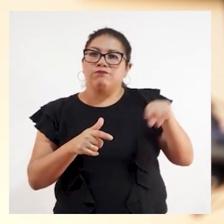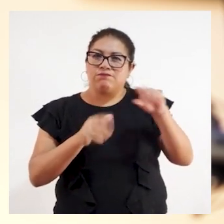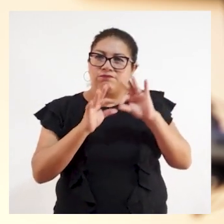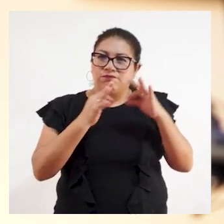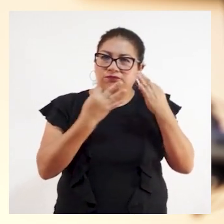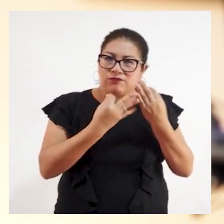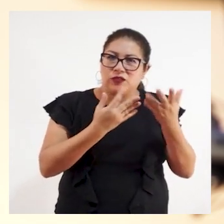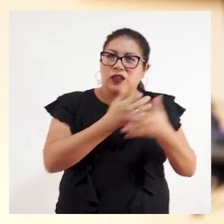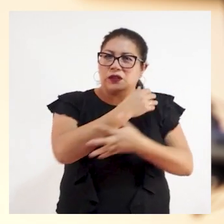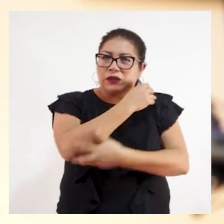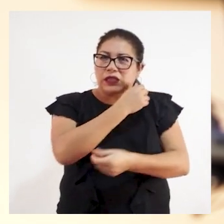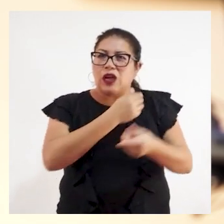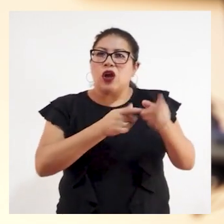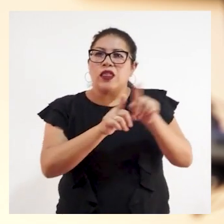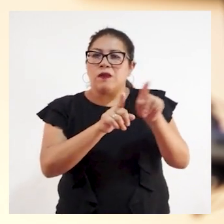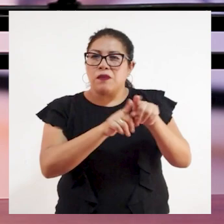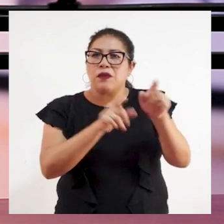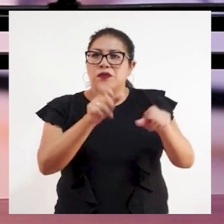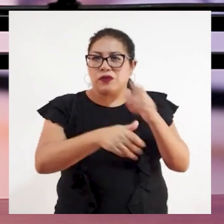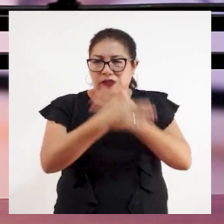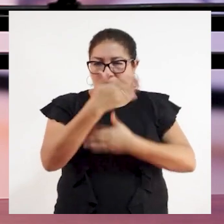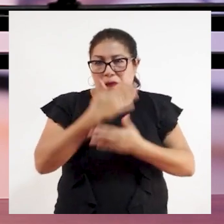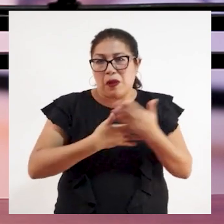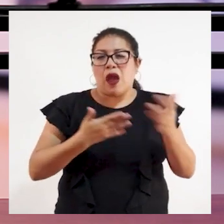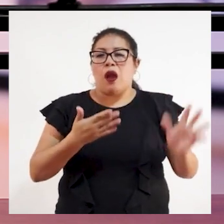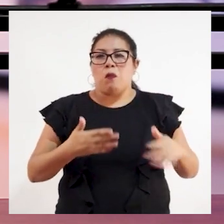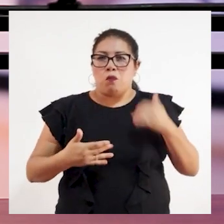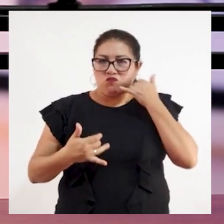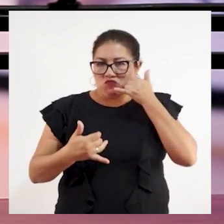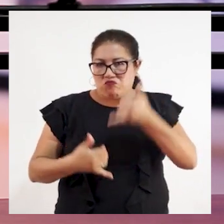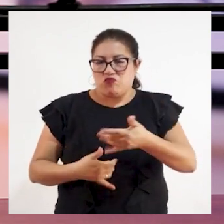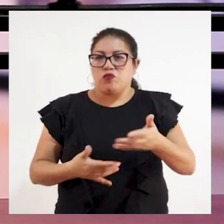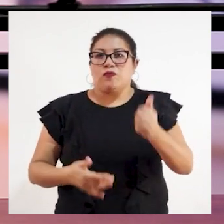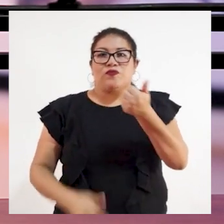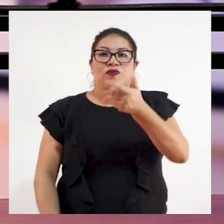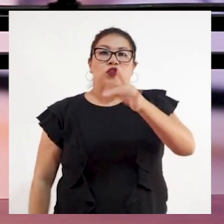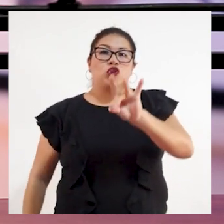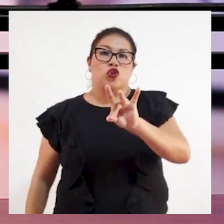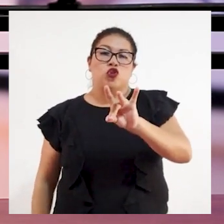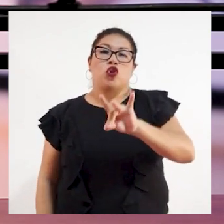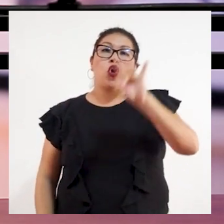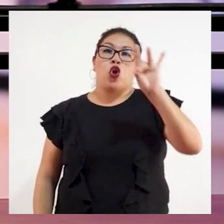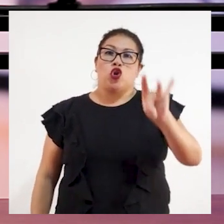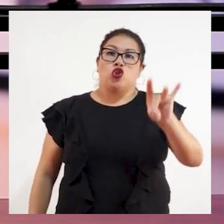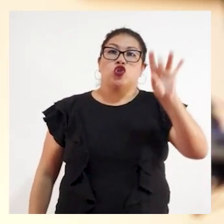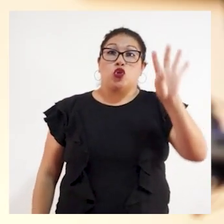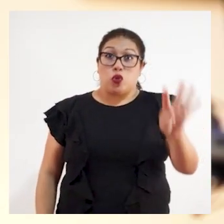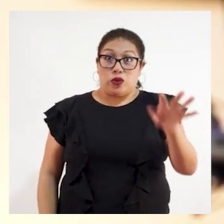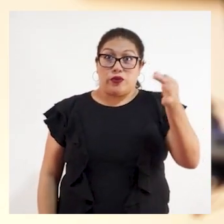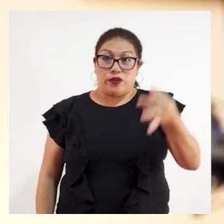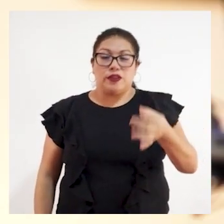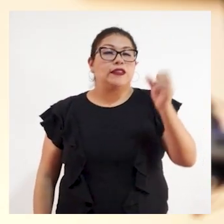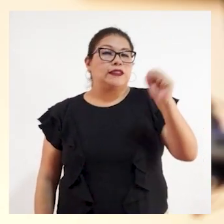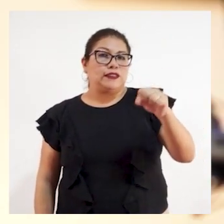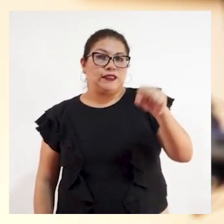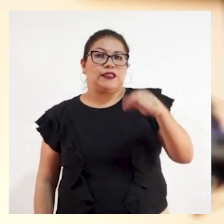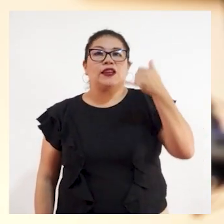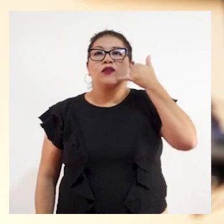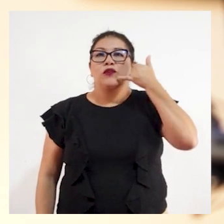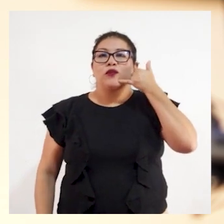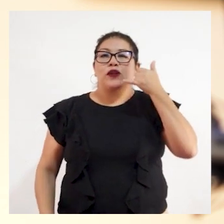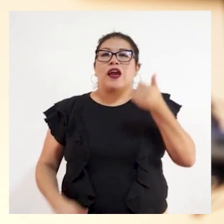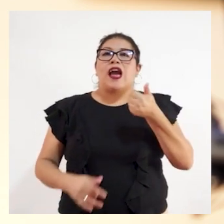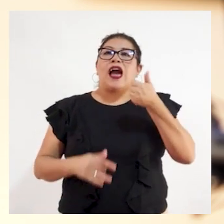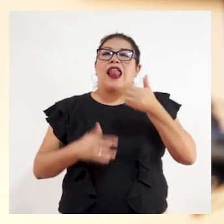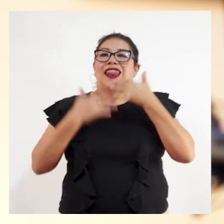cuenten con una situación de discapacidad. Claro que sí, ya saben, no se olviden amigos, 1884, ¿verdad, doctora? Así es, ese es el